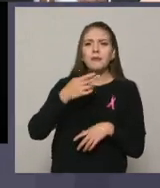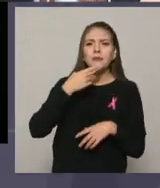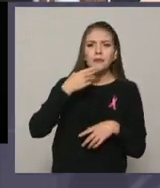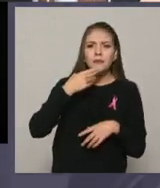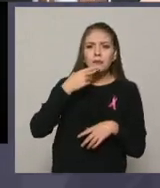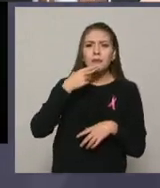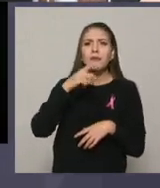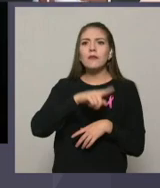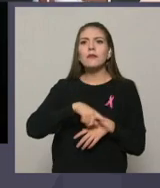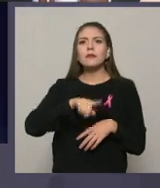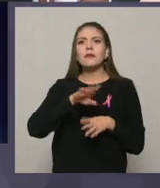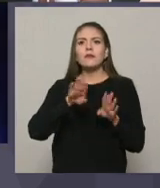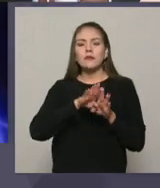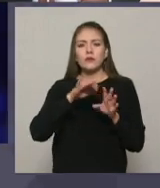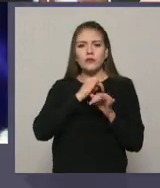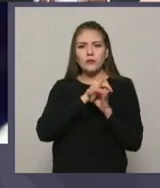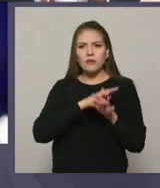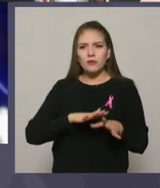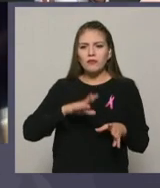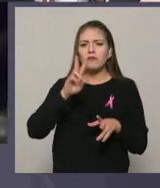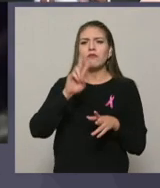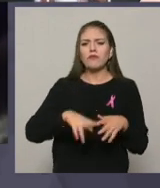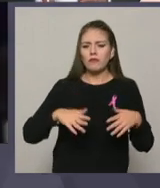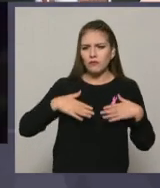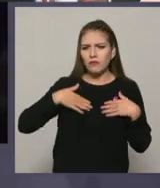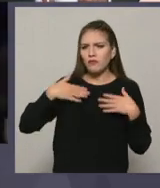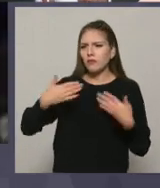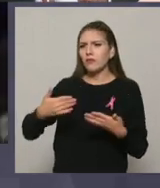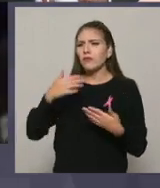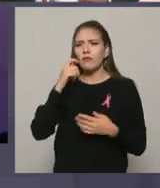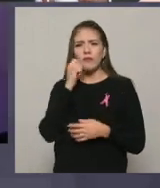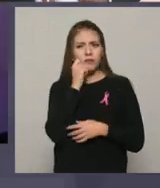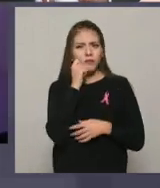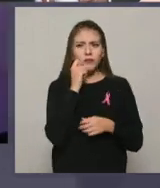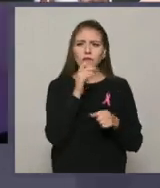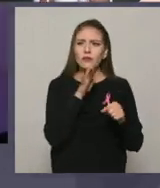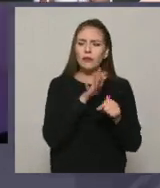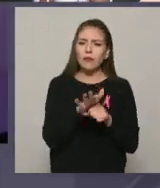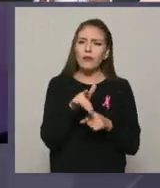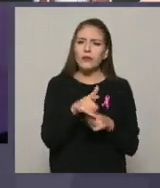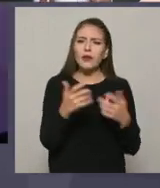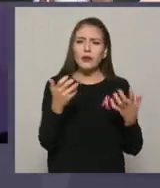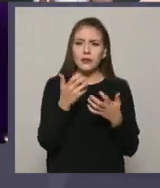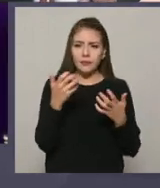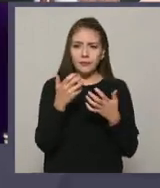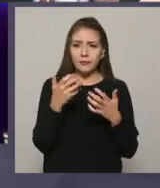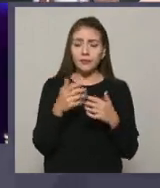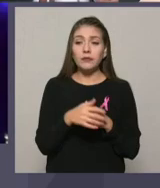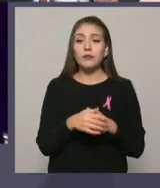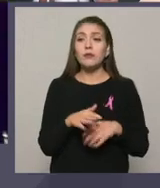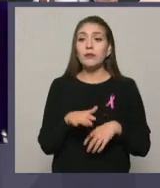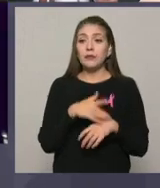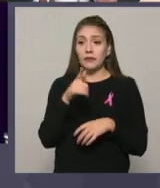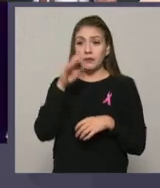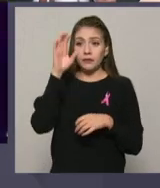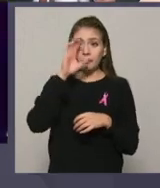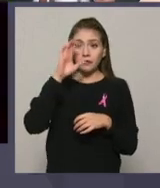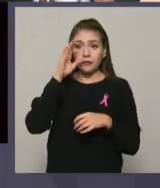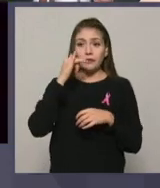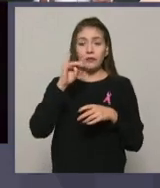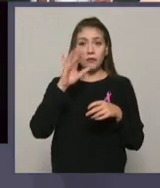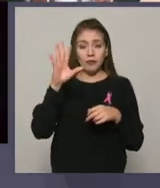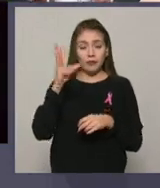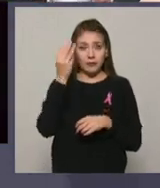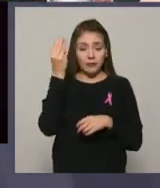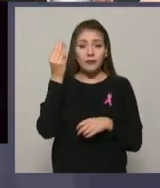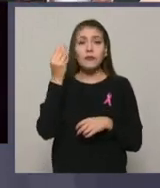como fuentes de información confiable, sin importar la fuente a la cual te dedicas. Porque la ciencia y la tecnología tienen que ver